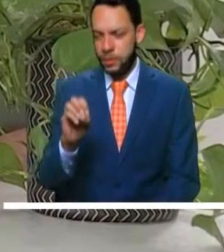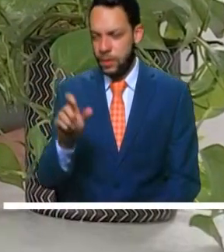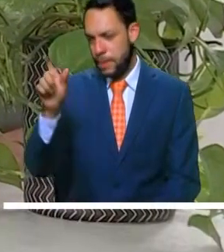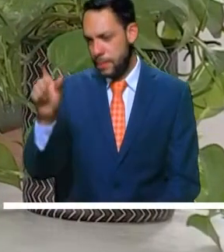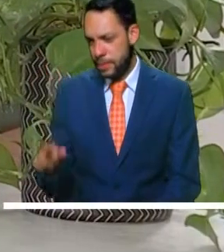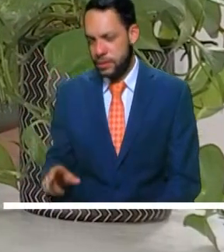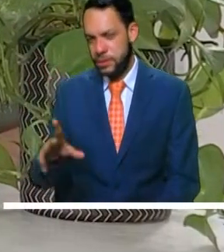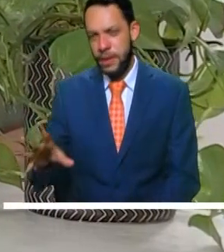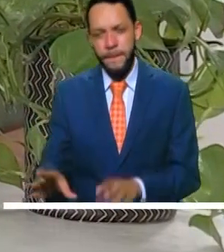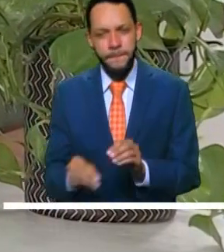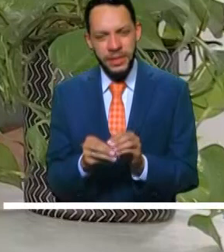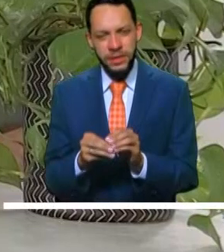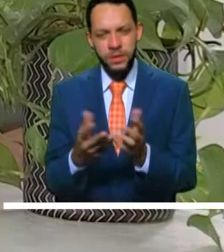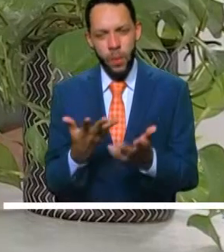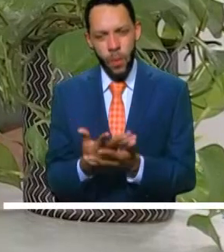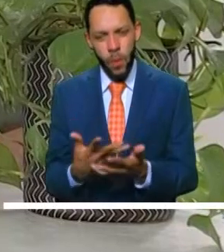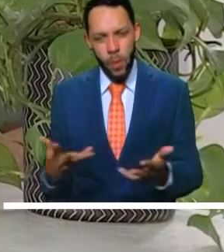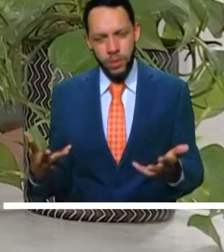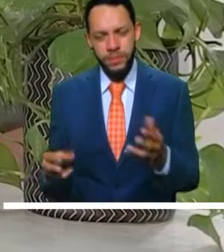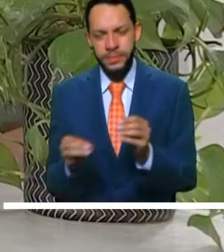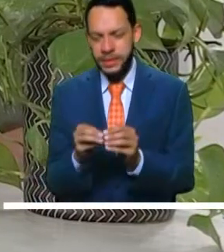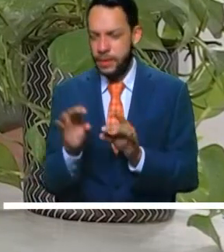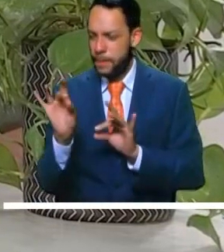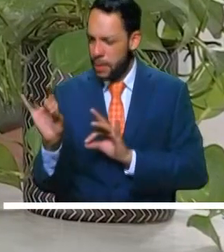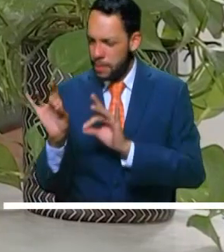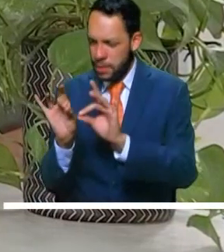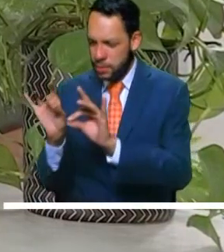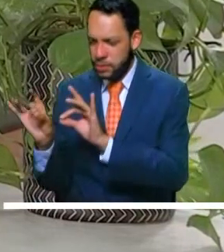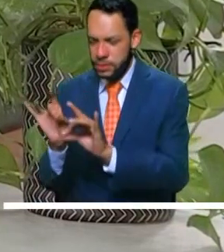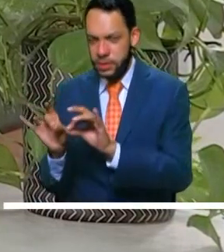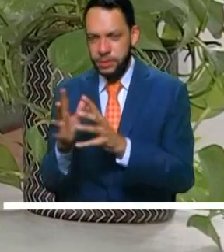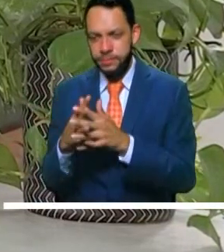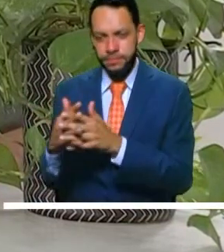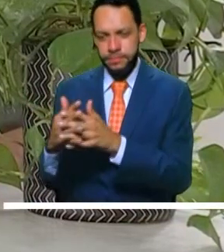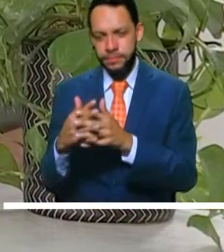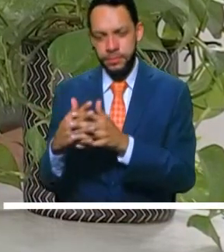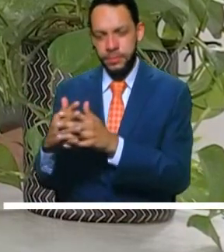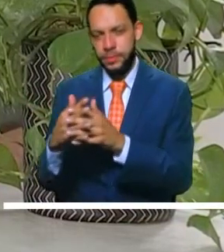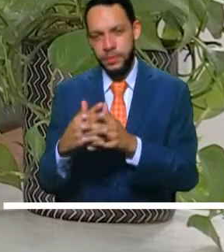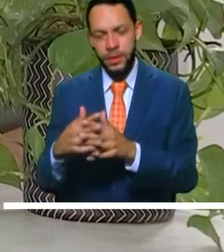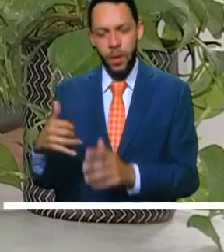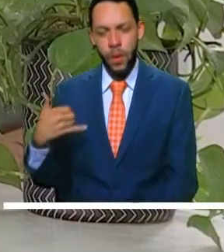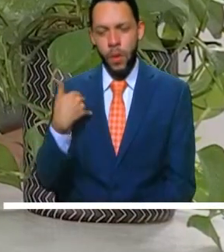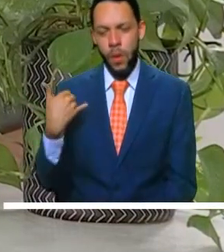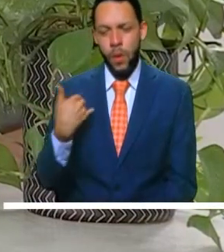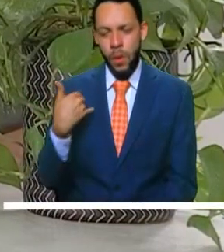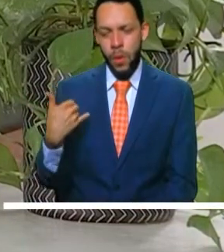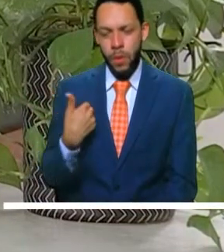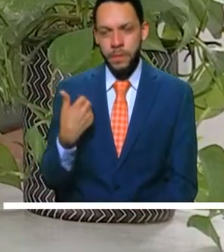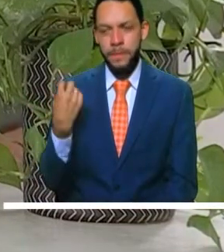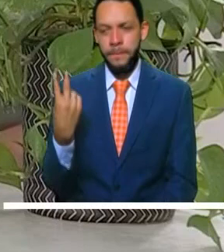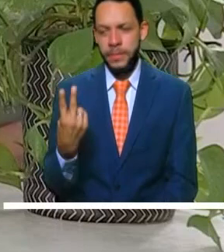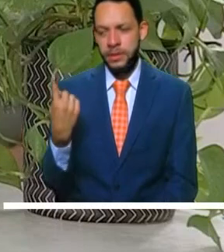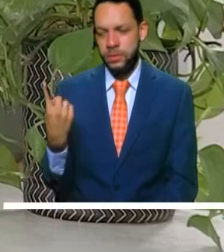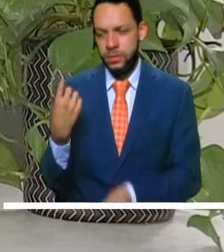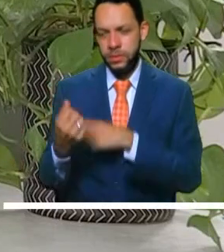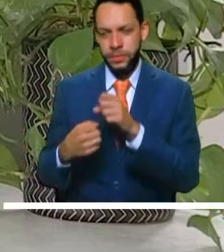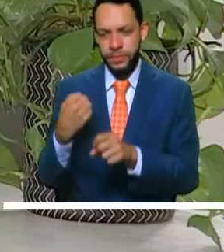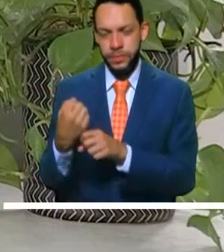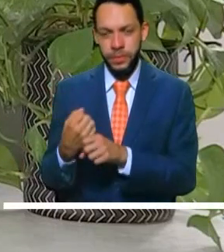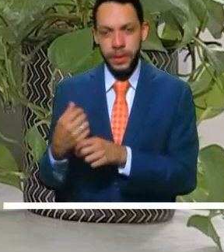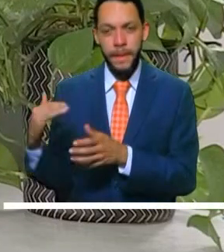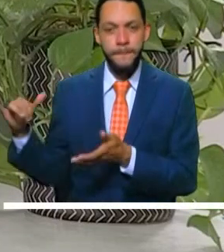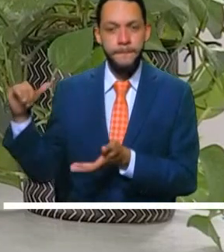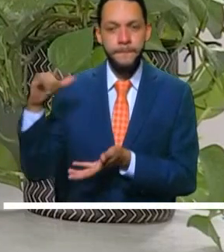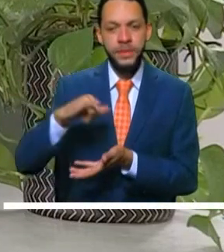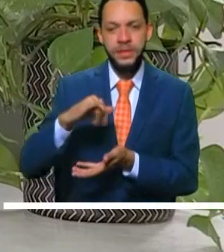terapias complementarias y acupuntura. Y me encuentro con una niña de 21 años, Kiana Valencia. Ella viene de Estados